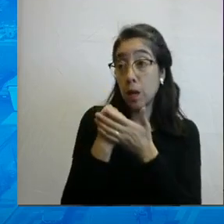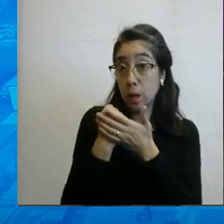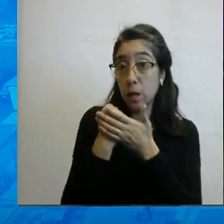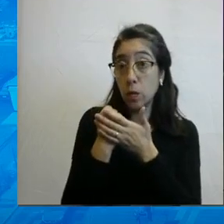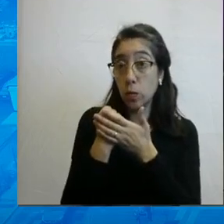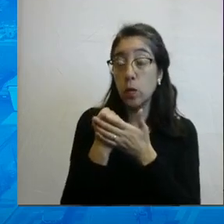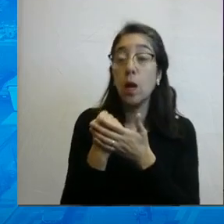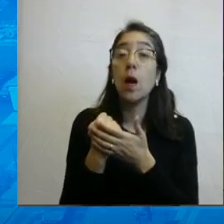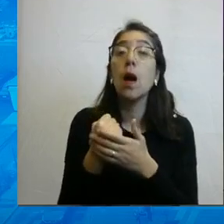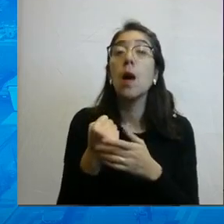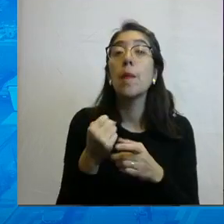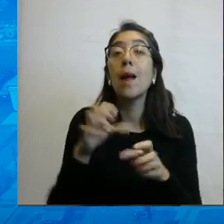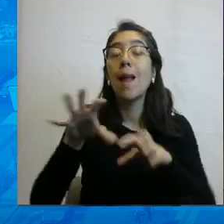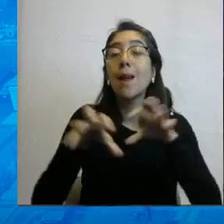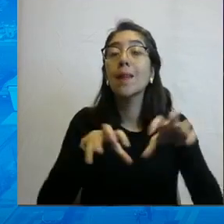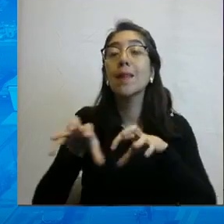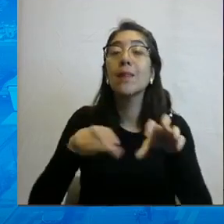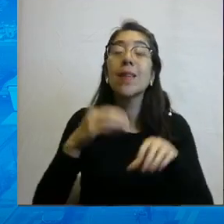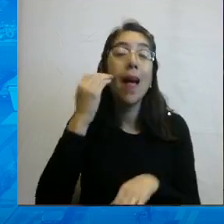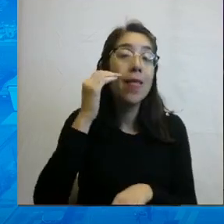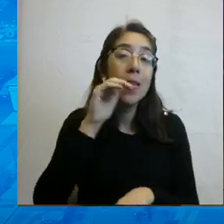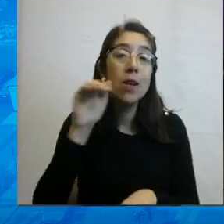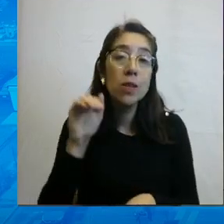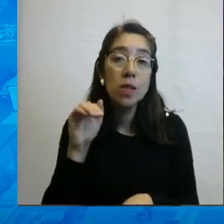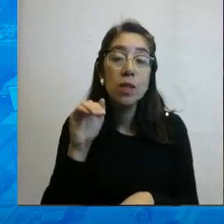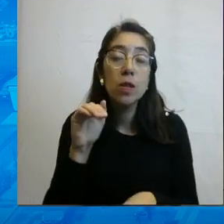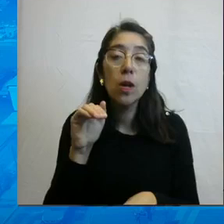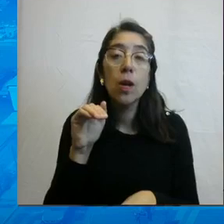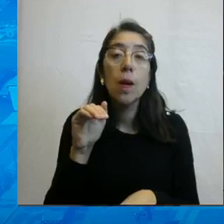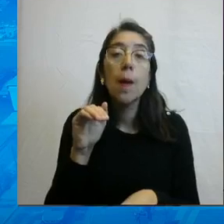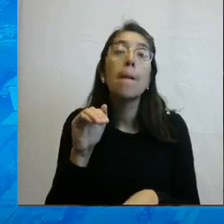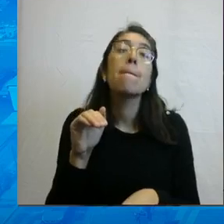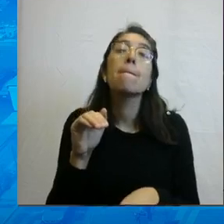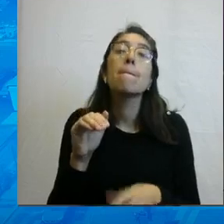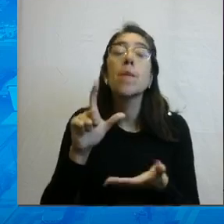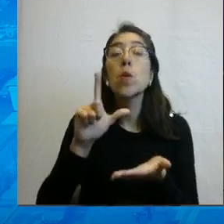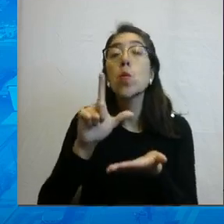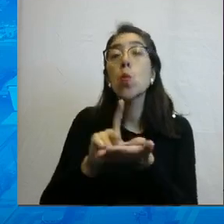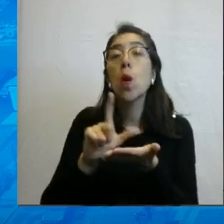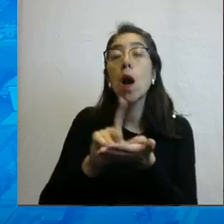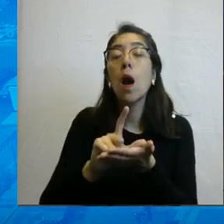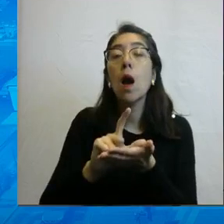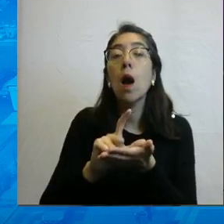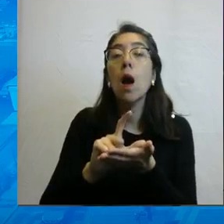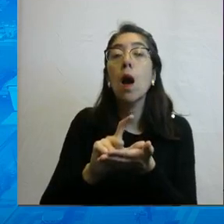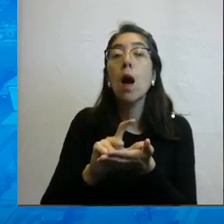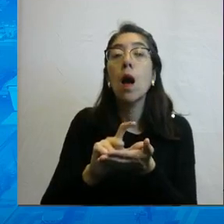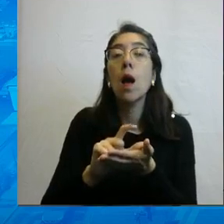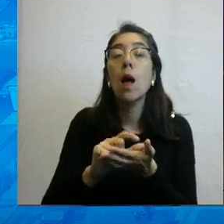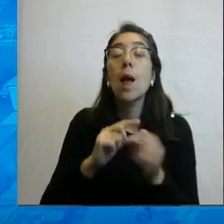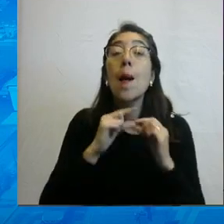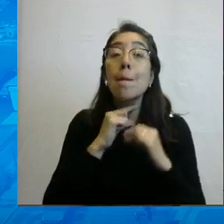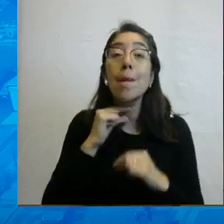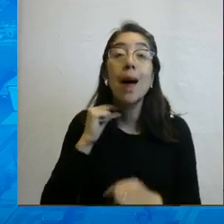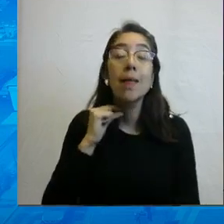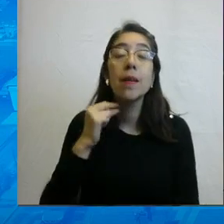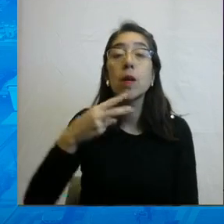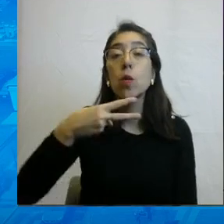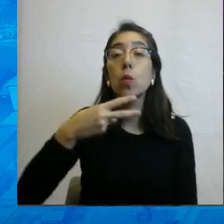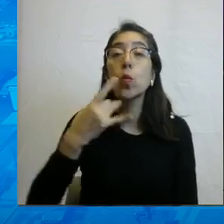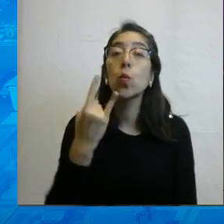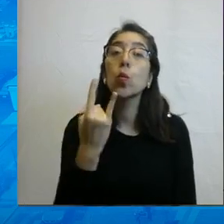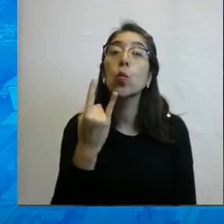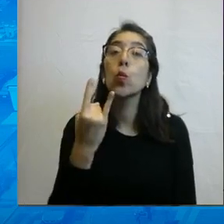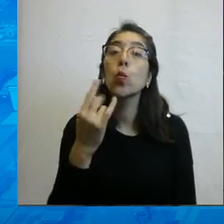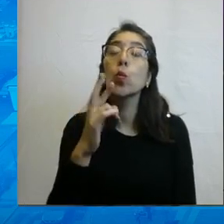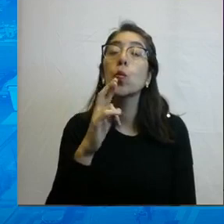población Padre Hurtado el sábado 26 de agosto. Ellos están pidiendo a la municipalidad poder apoyarlos con una batucada y a lo